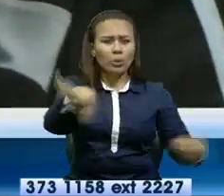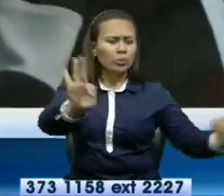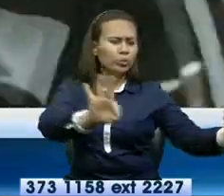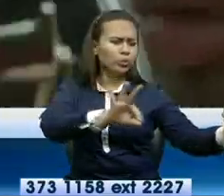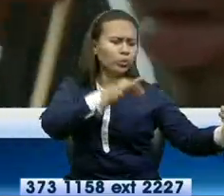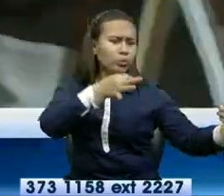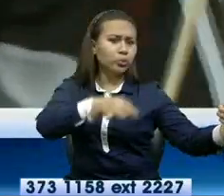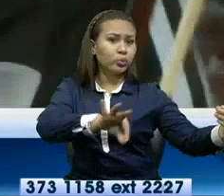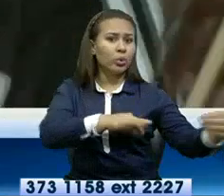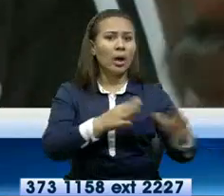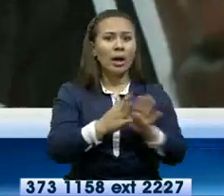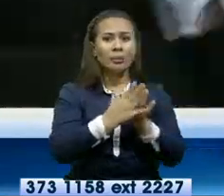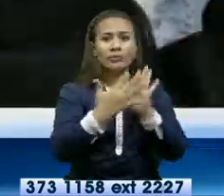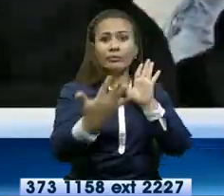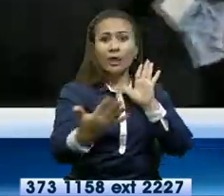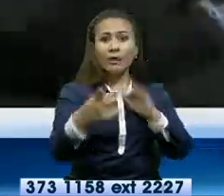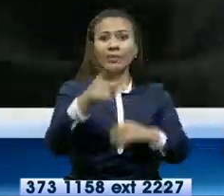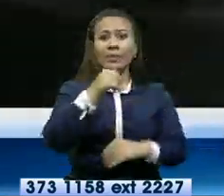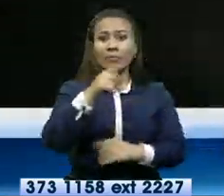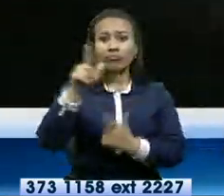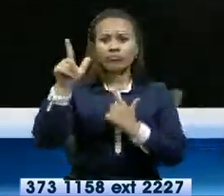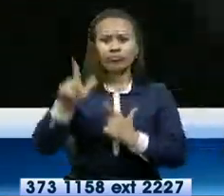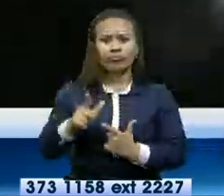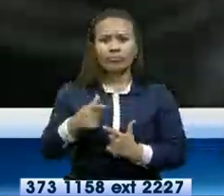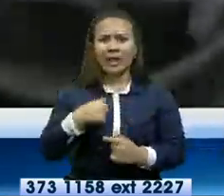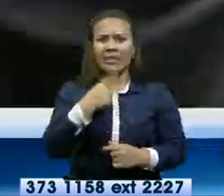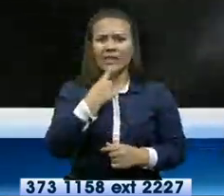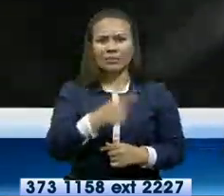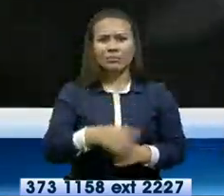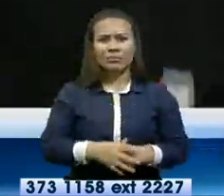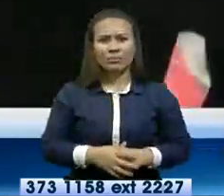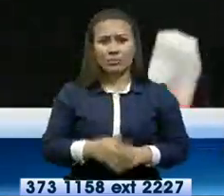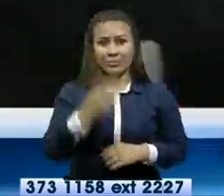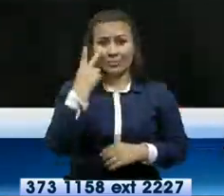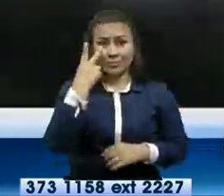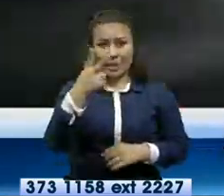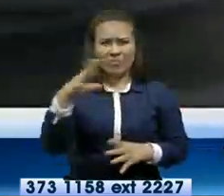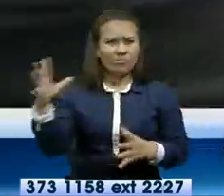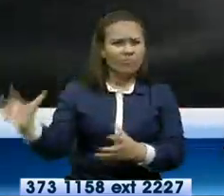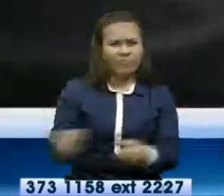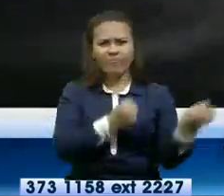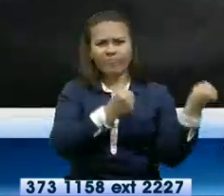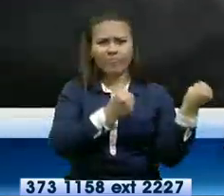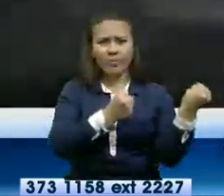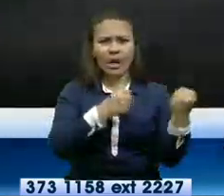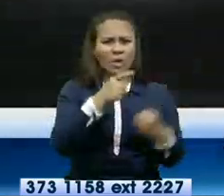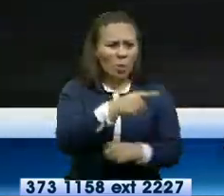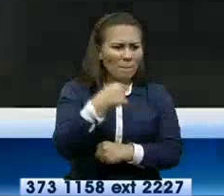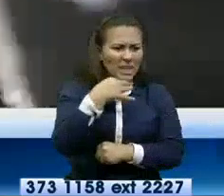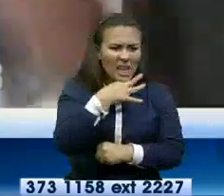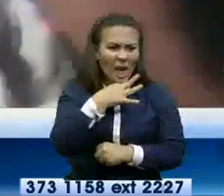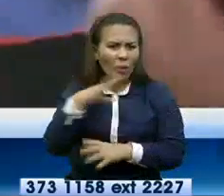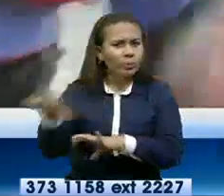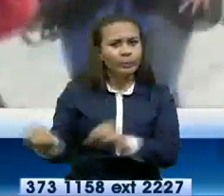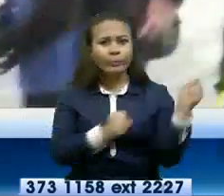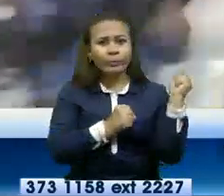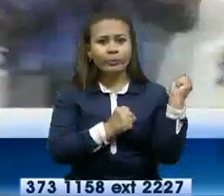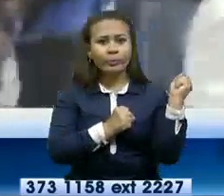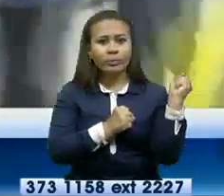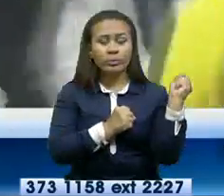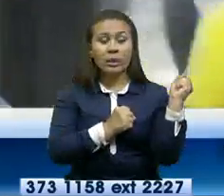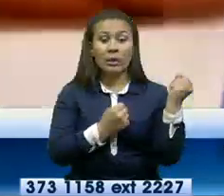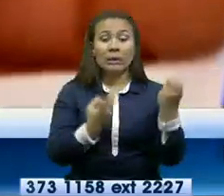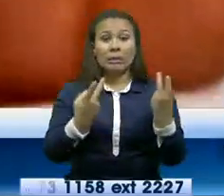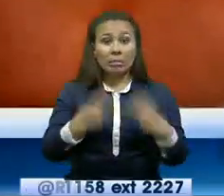musical frente a las fuerzas de seguridad en una actitud que fue considerada como desafiante. Y también